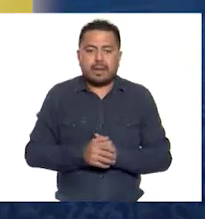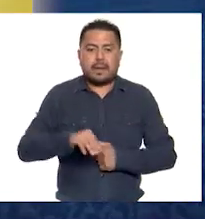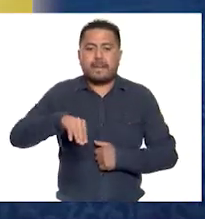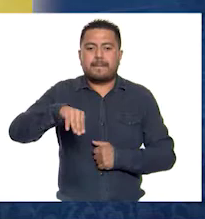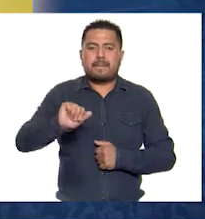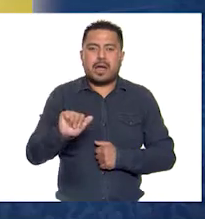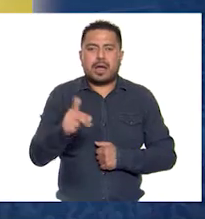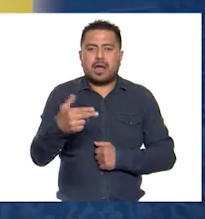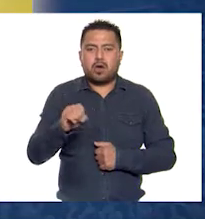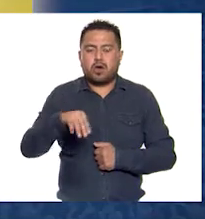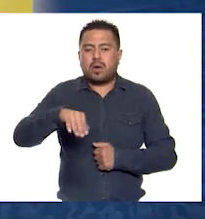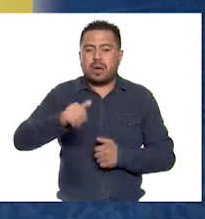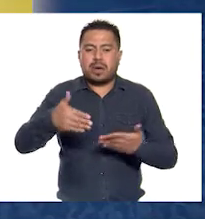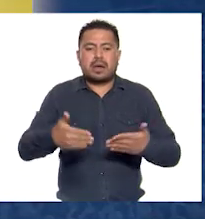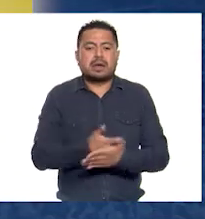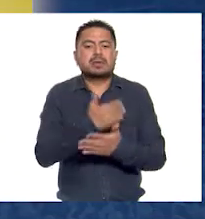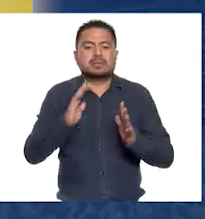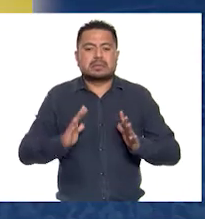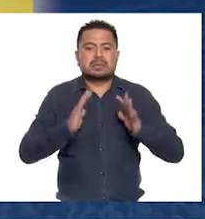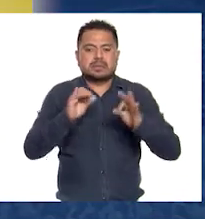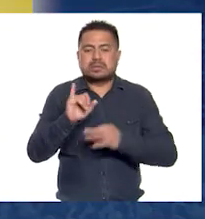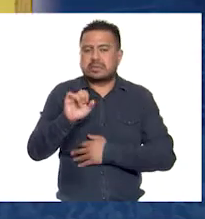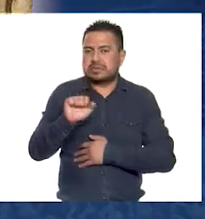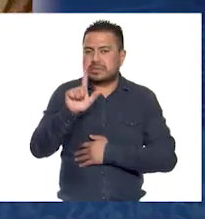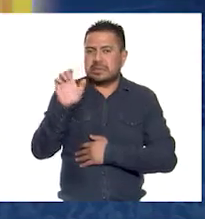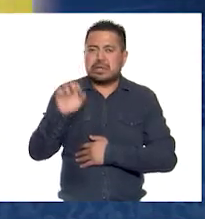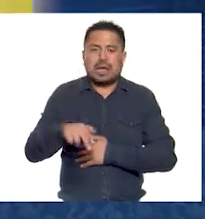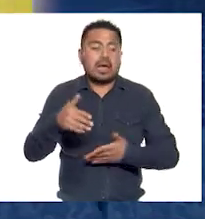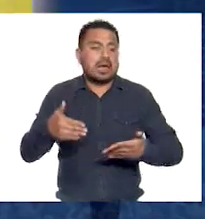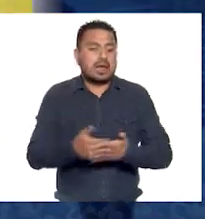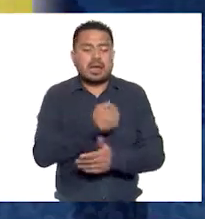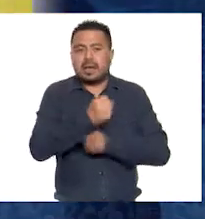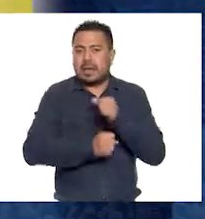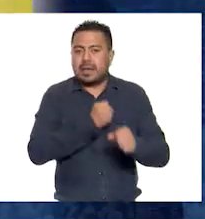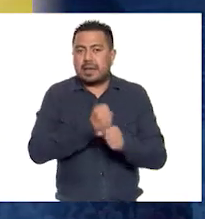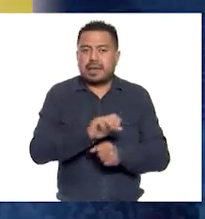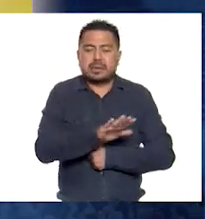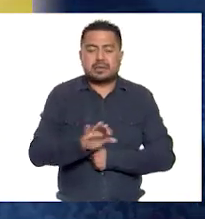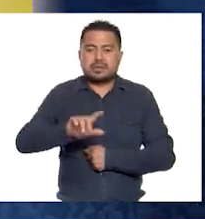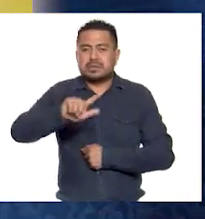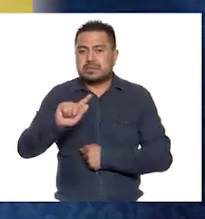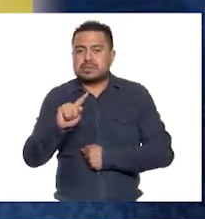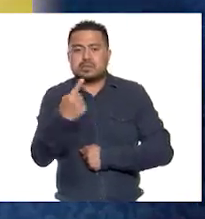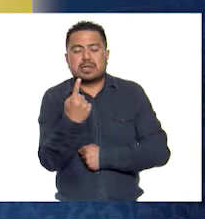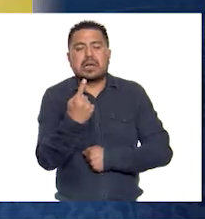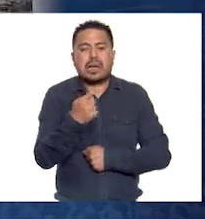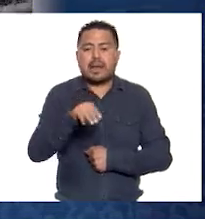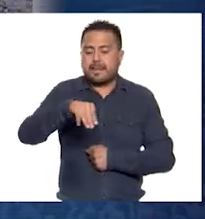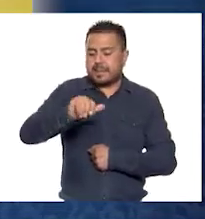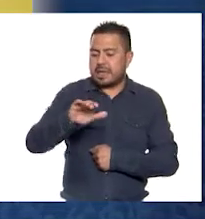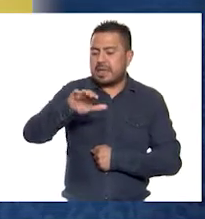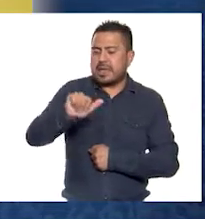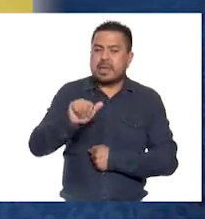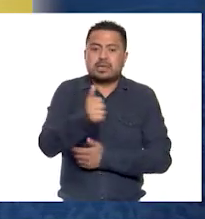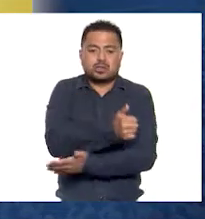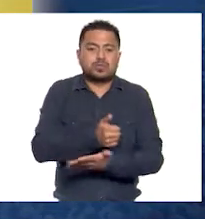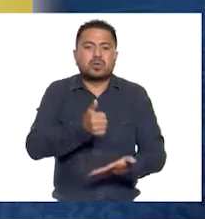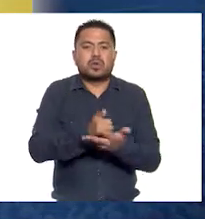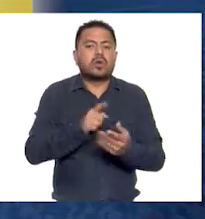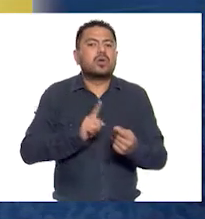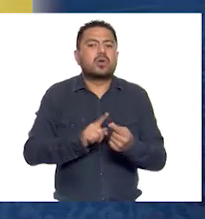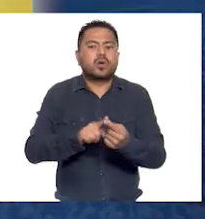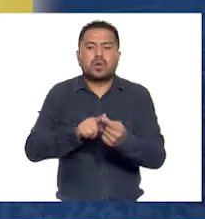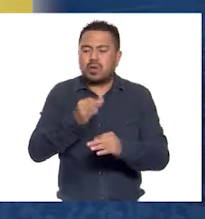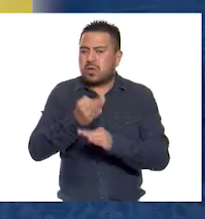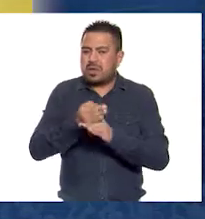Mahoma y el nacimiento del Islam. Mahoma nació en el año 571 en la Meca, ciudad donde se